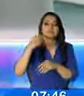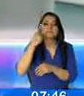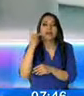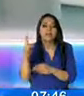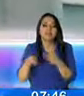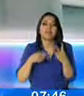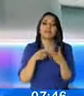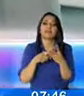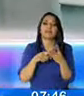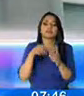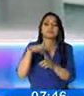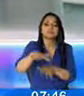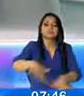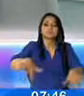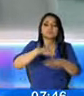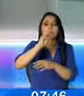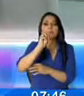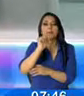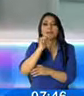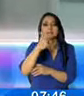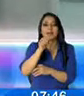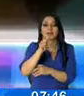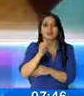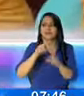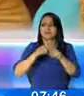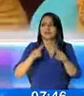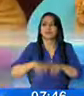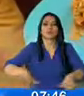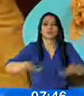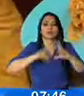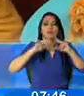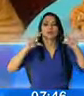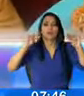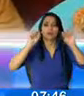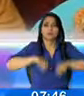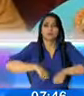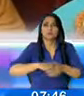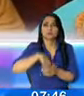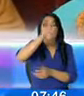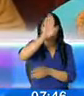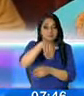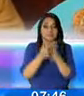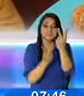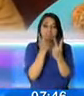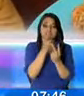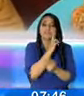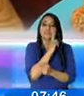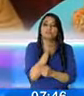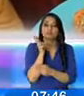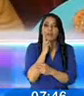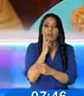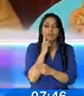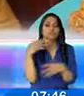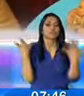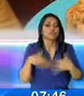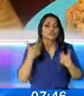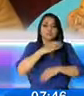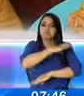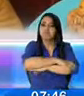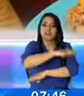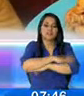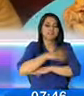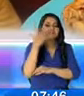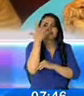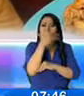parque nacional machalilla y los atractivos naturales que tenemos Espero que me vengan a visitar a Puerto López a restaurar Carmita que nuestro micón Está hermoso las